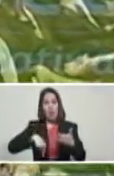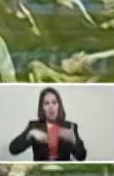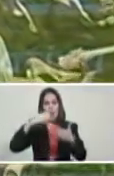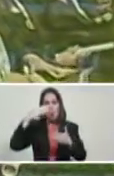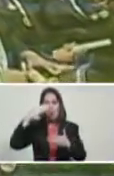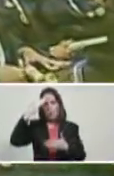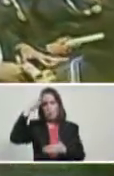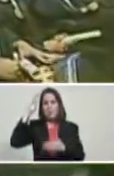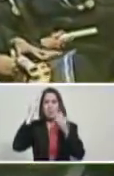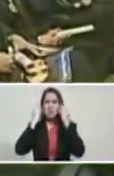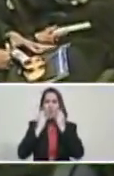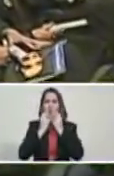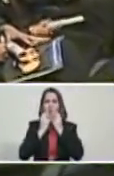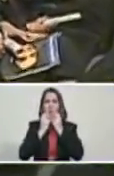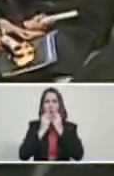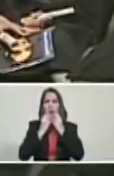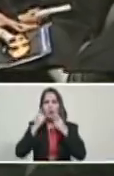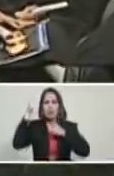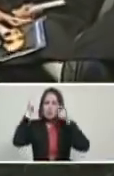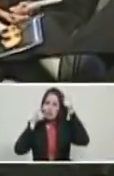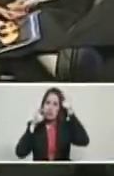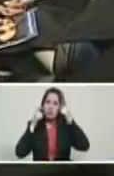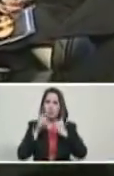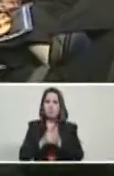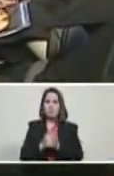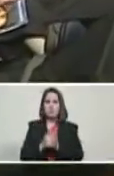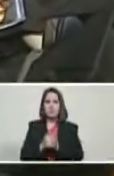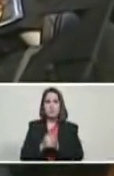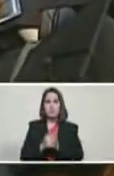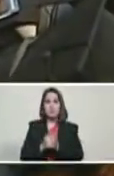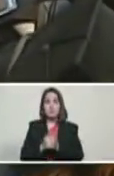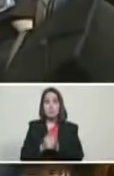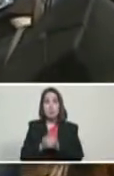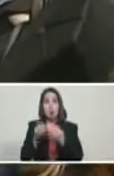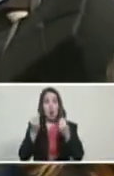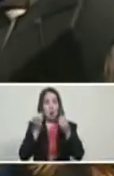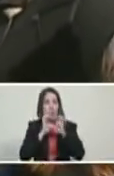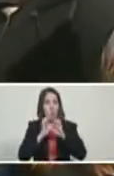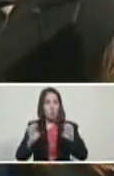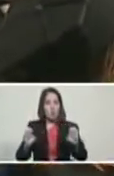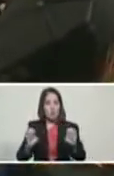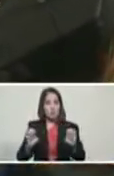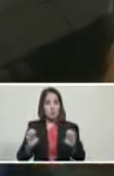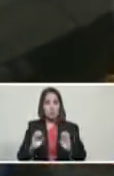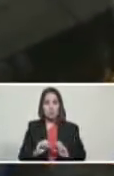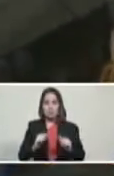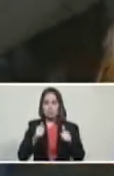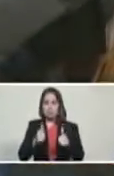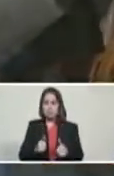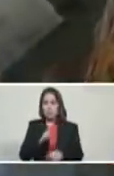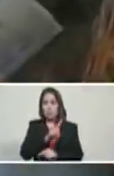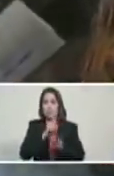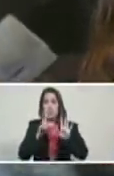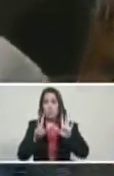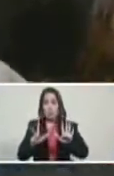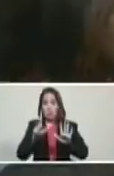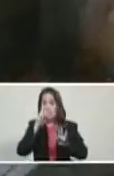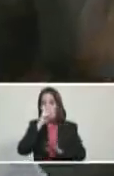hoy estamos haciendo en el campo de la educación empezó hace 18